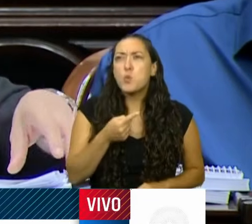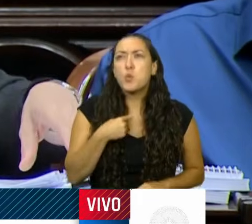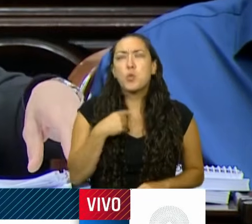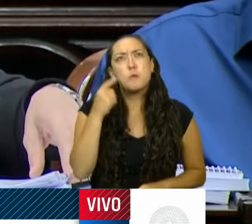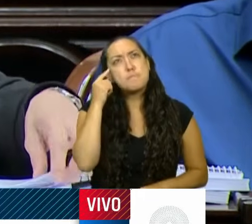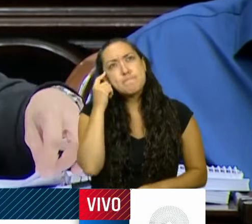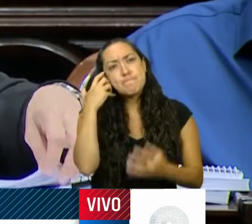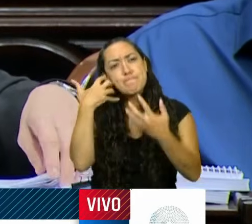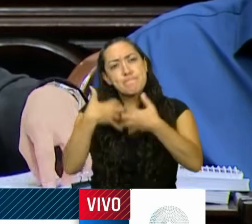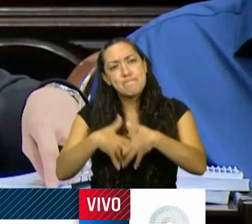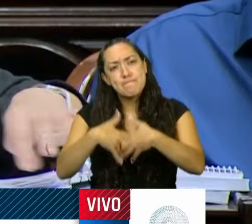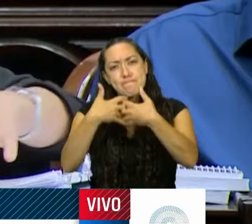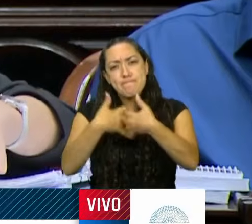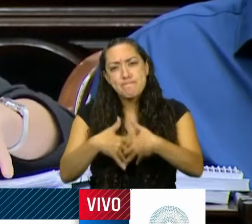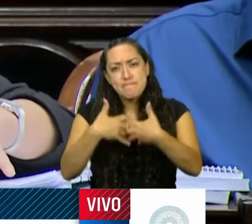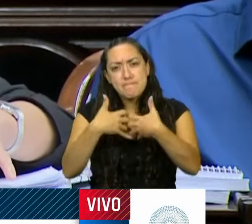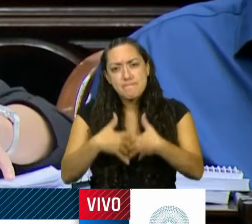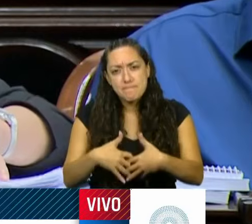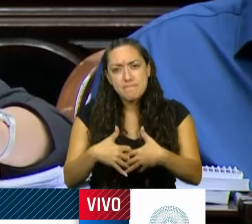le van a explicar